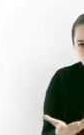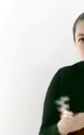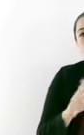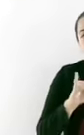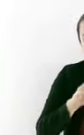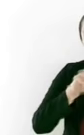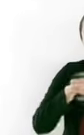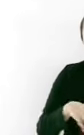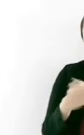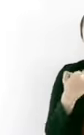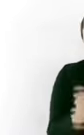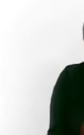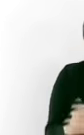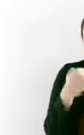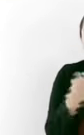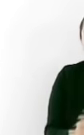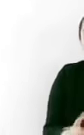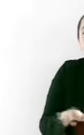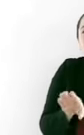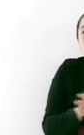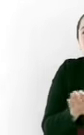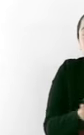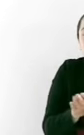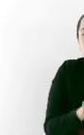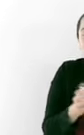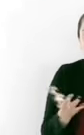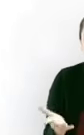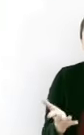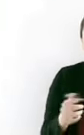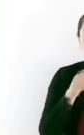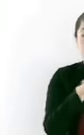déficit de especialistas,